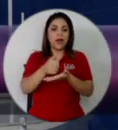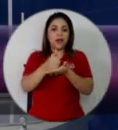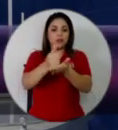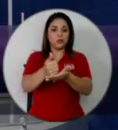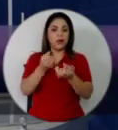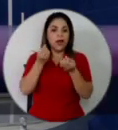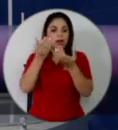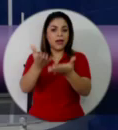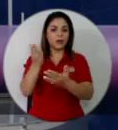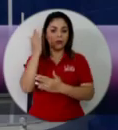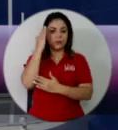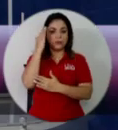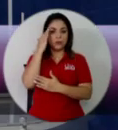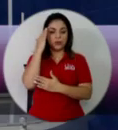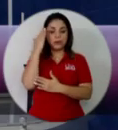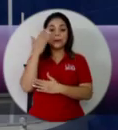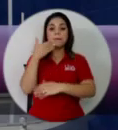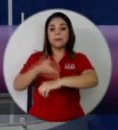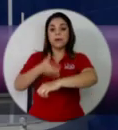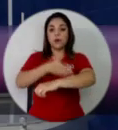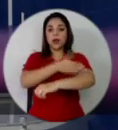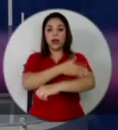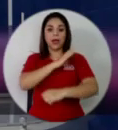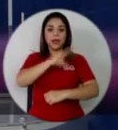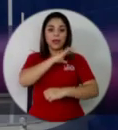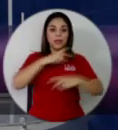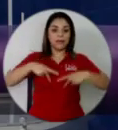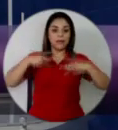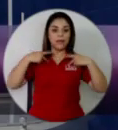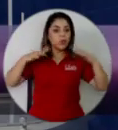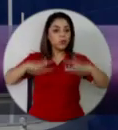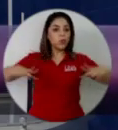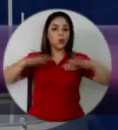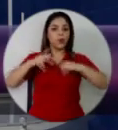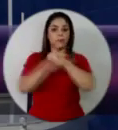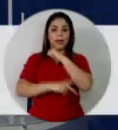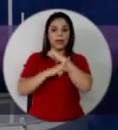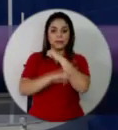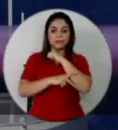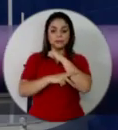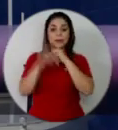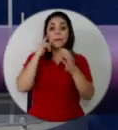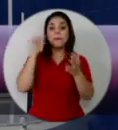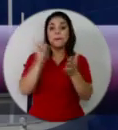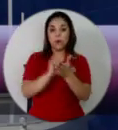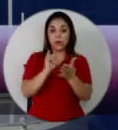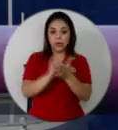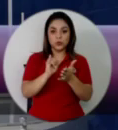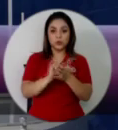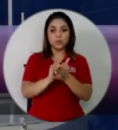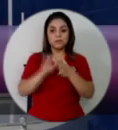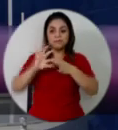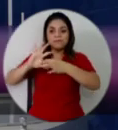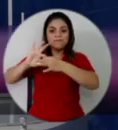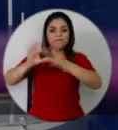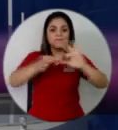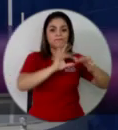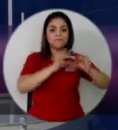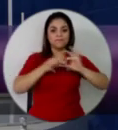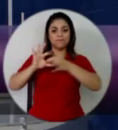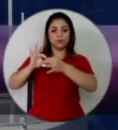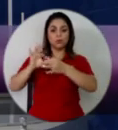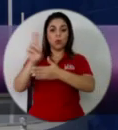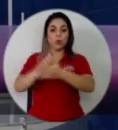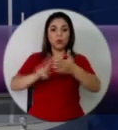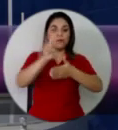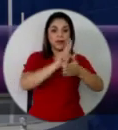definitivamente conocimiento y mejoran la calidad de vida en todo el país. Por eso la vinculación del trabajo